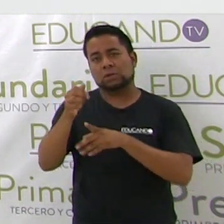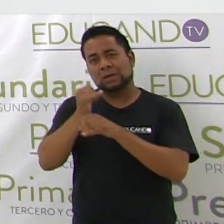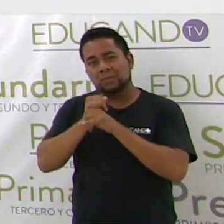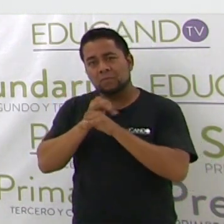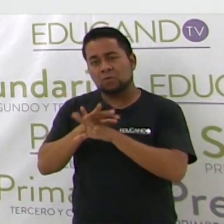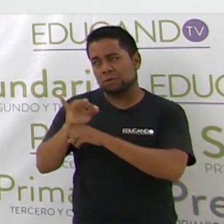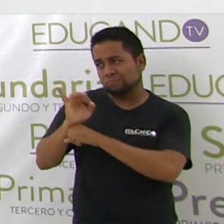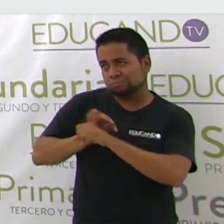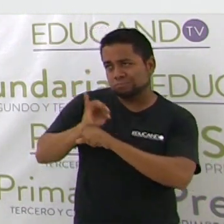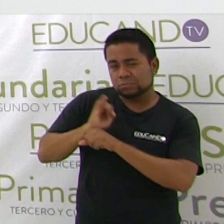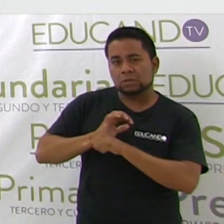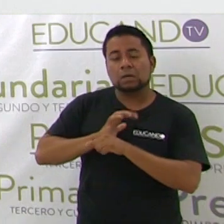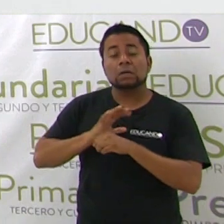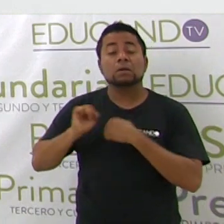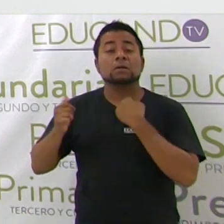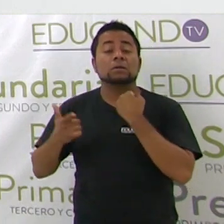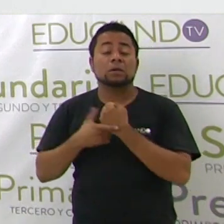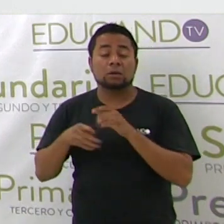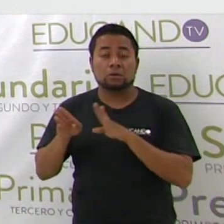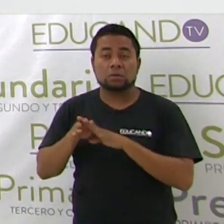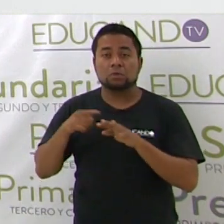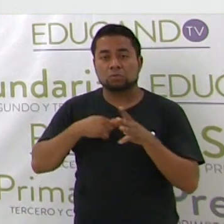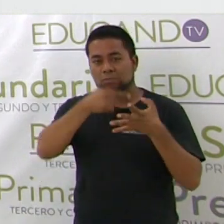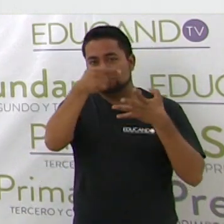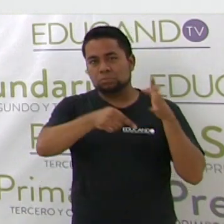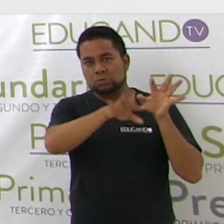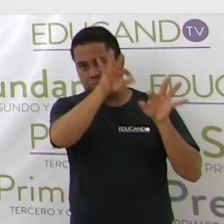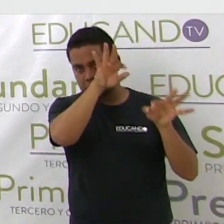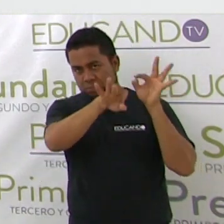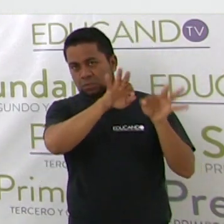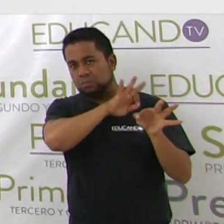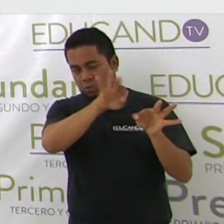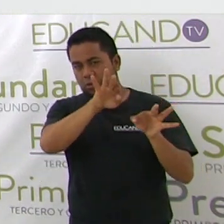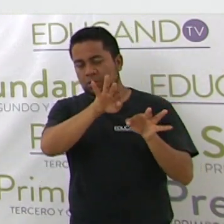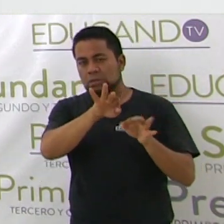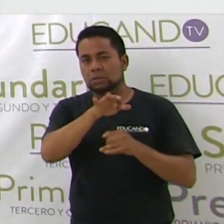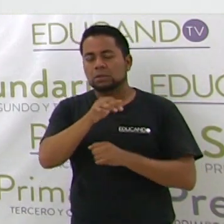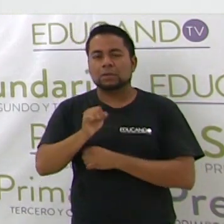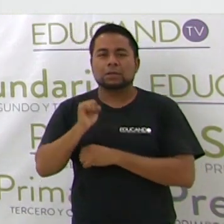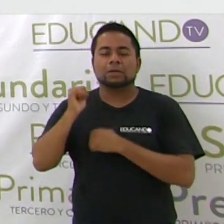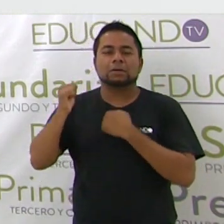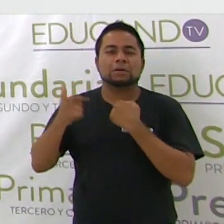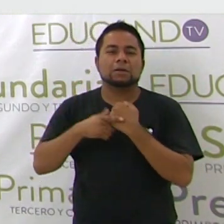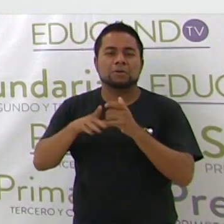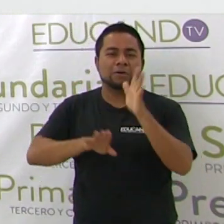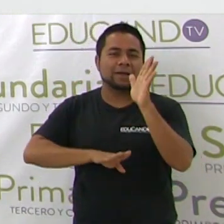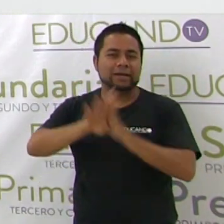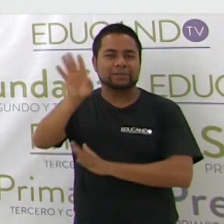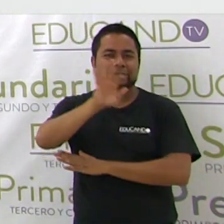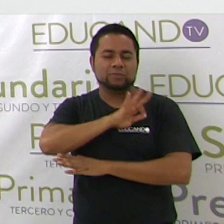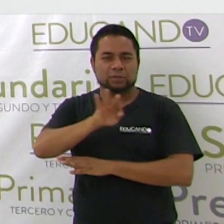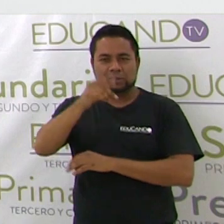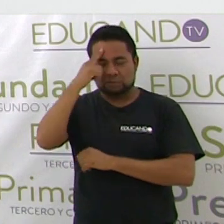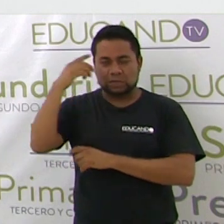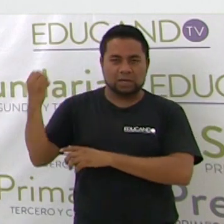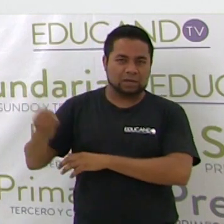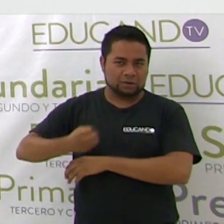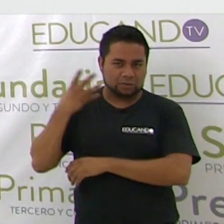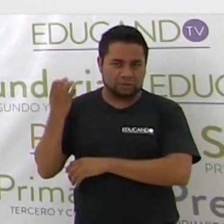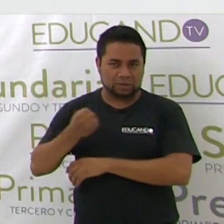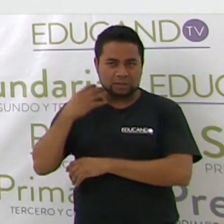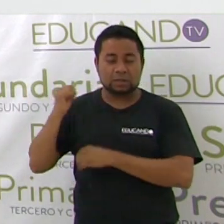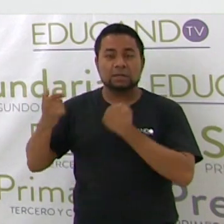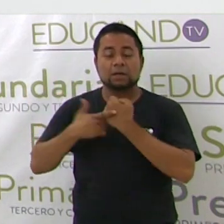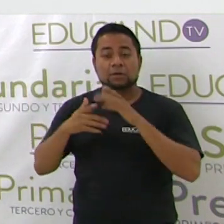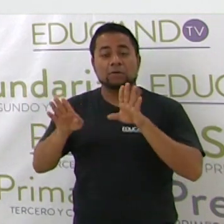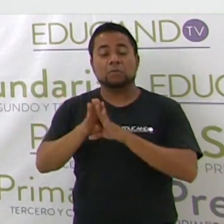información, retomen algunos elementos que yo les estoy presentando y les deseo mucho éxito en su conferencia. Espero que les vaya